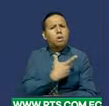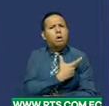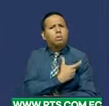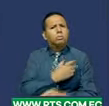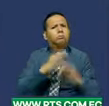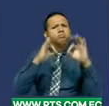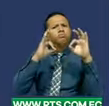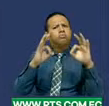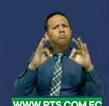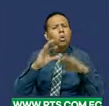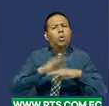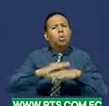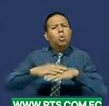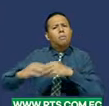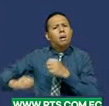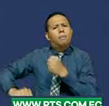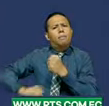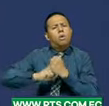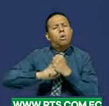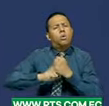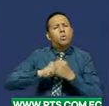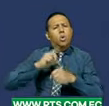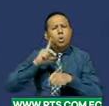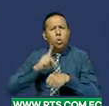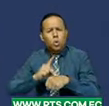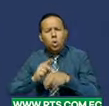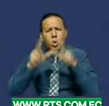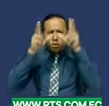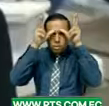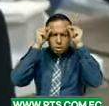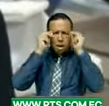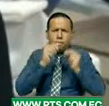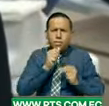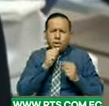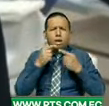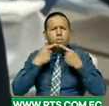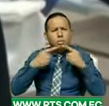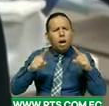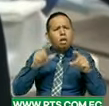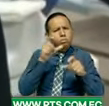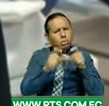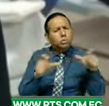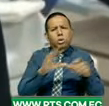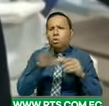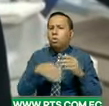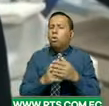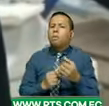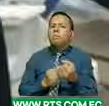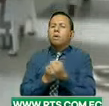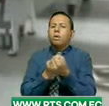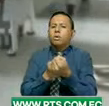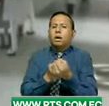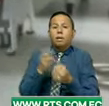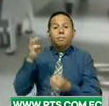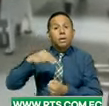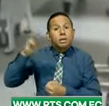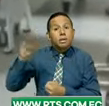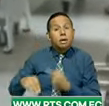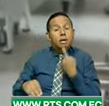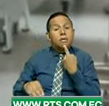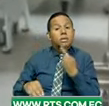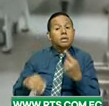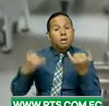miles de trabajadores de la salud, empresas privadas y ciudadanos. El Ministerio de Salud Pública indicó que en este mes de agosto hubo